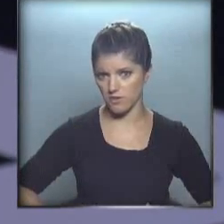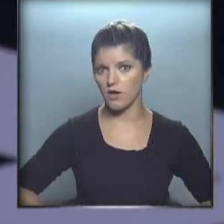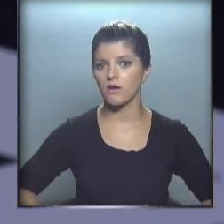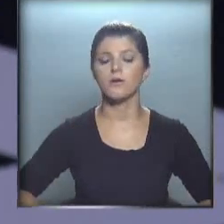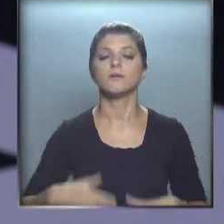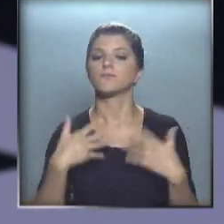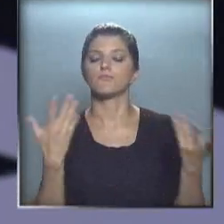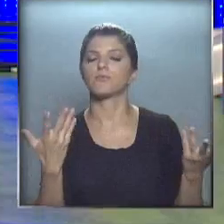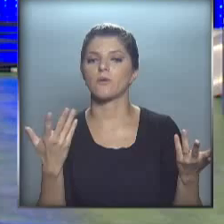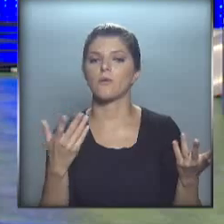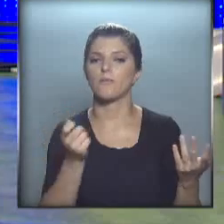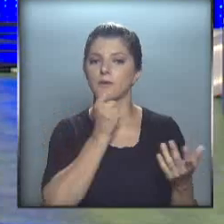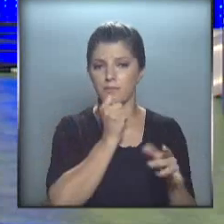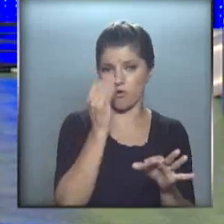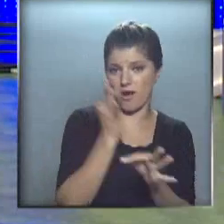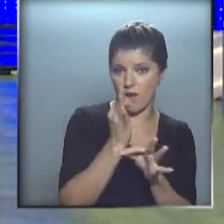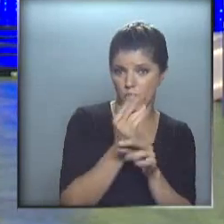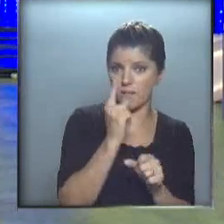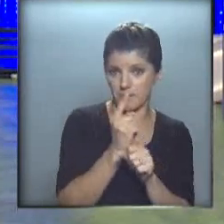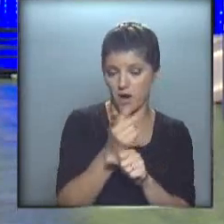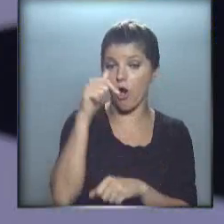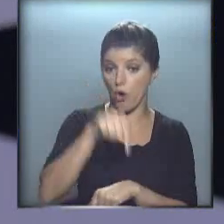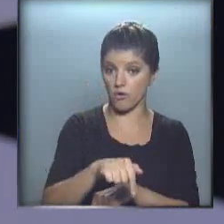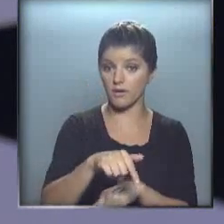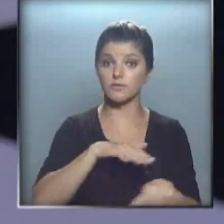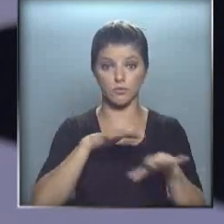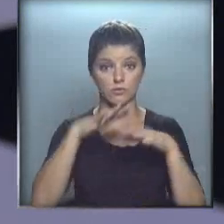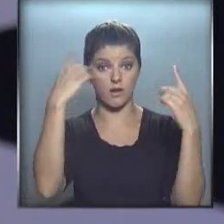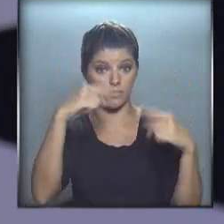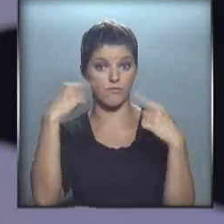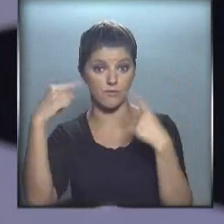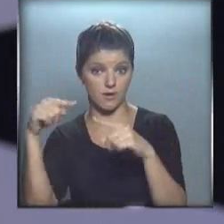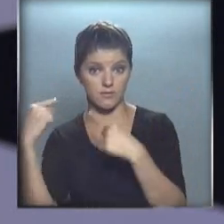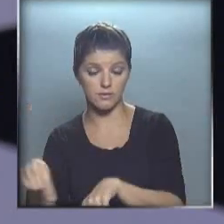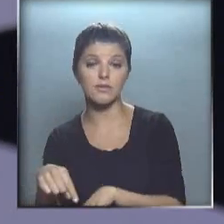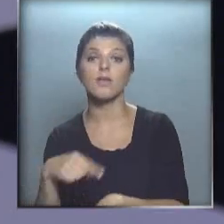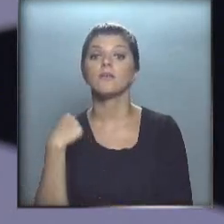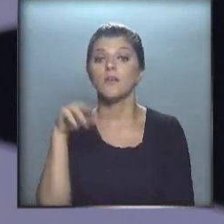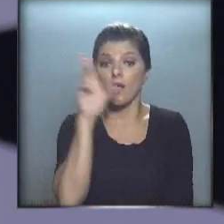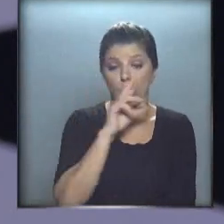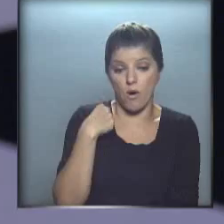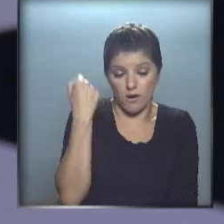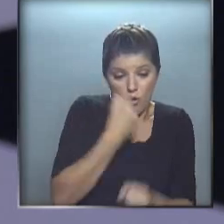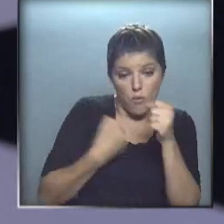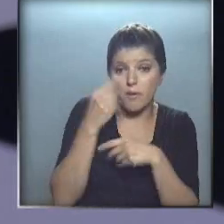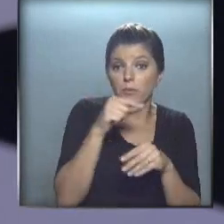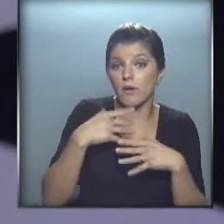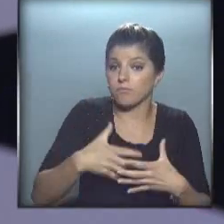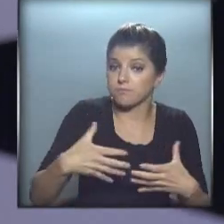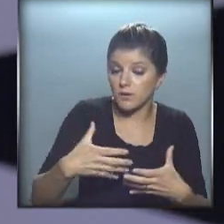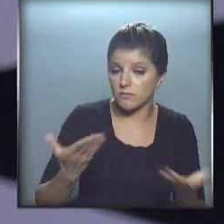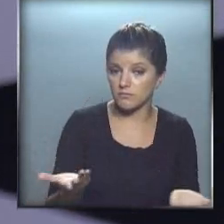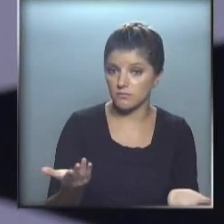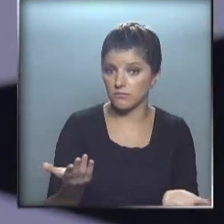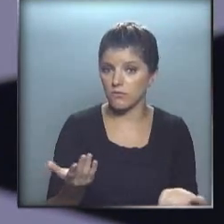No sé, se ve más que nada en la primaria. Ahora pasaron un montón de cosas de, no sé, chicas que la golpean por ser gordita, ¿no? Sí,